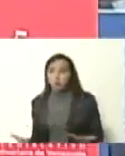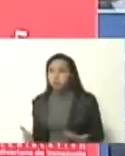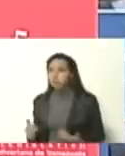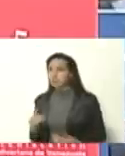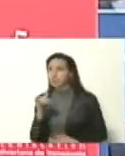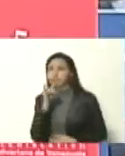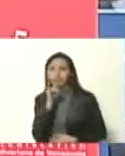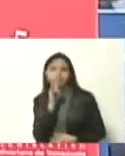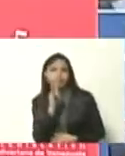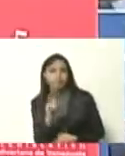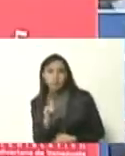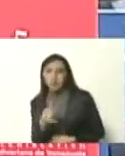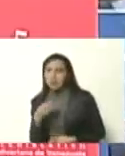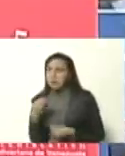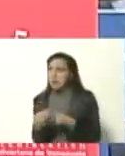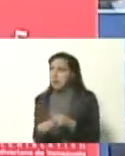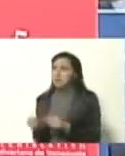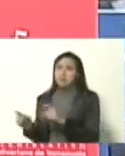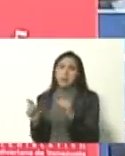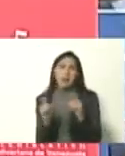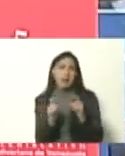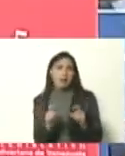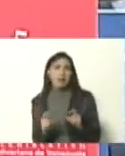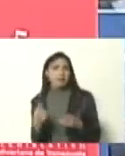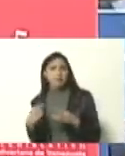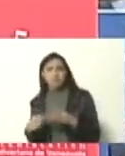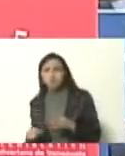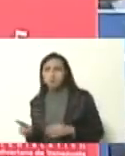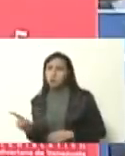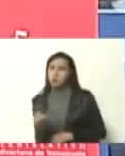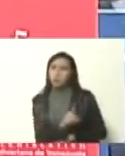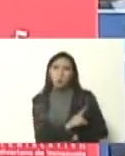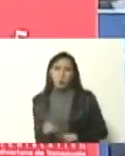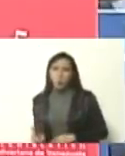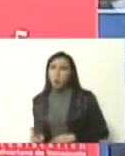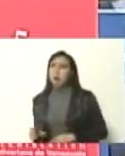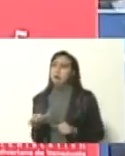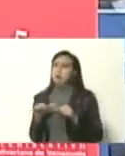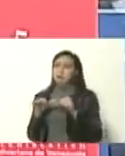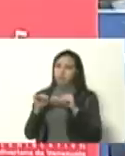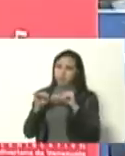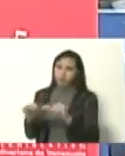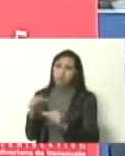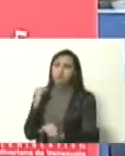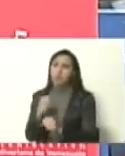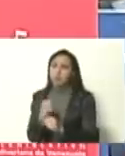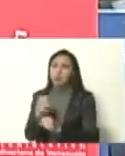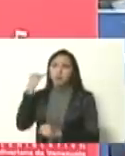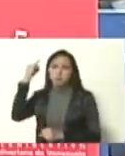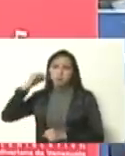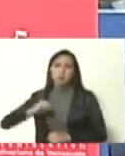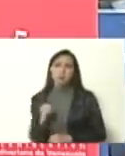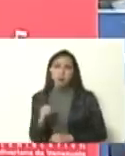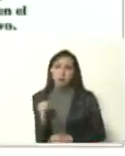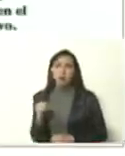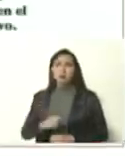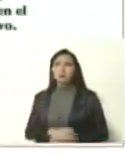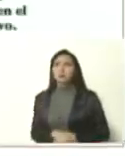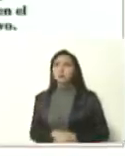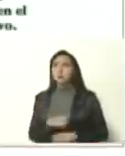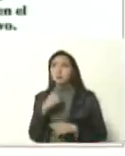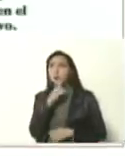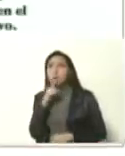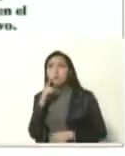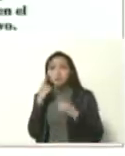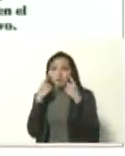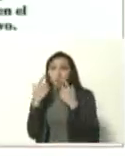es reclutado para una acción específica, no. Es un agente de la Agencia Central de Inteligencia, de nombre Mariano